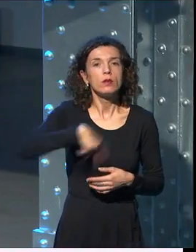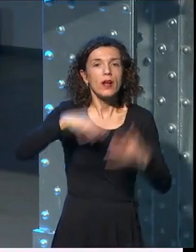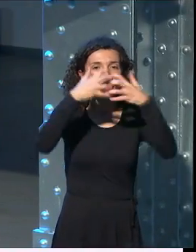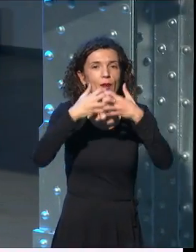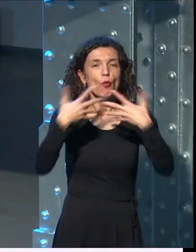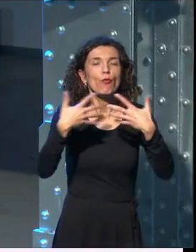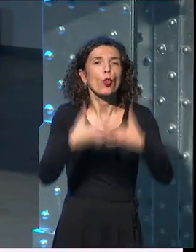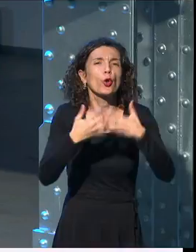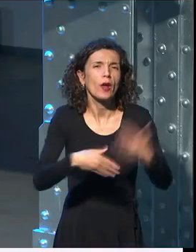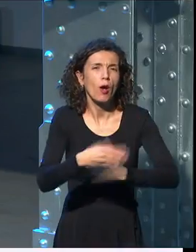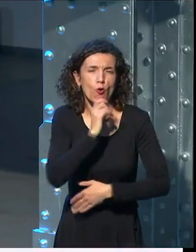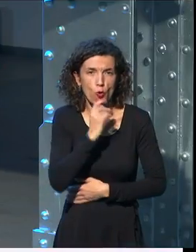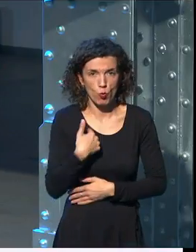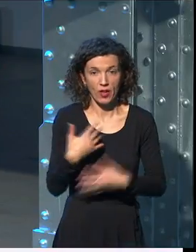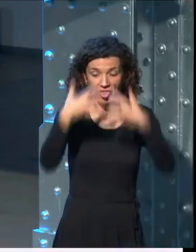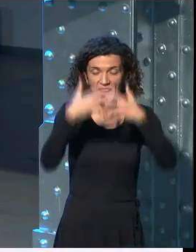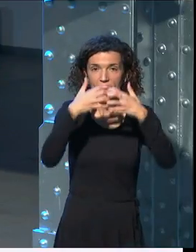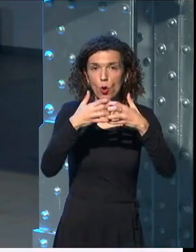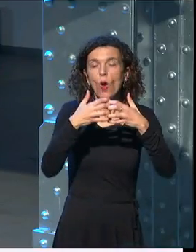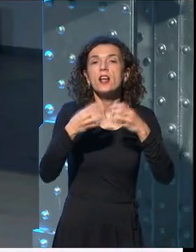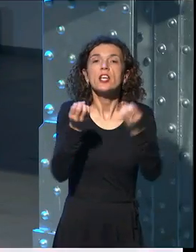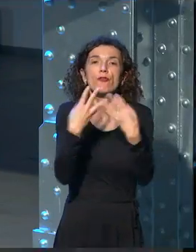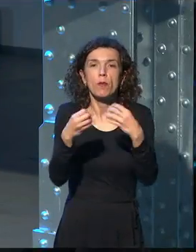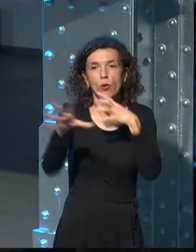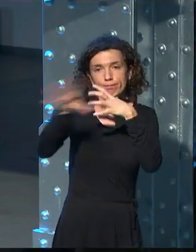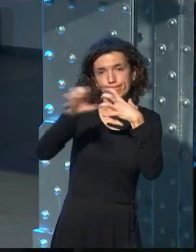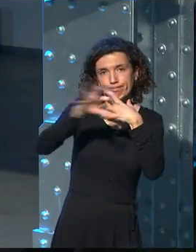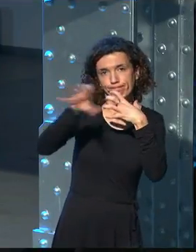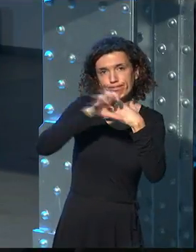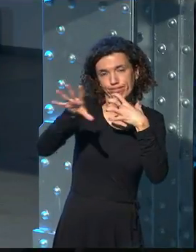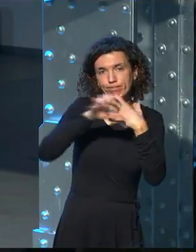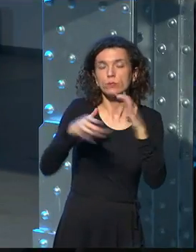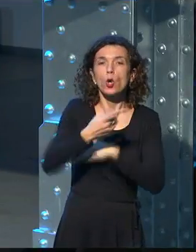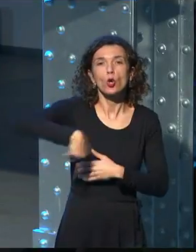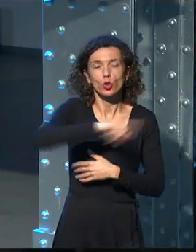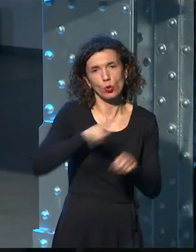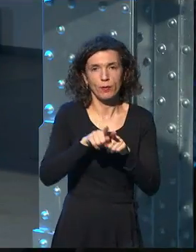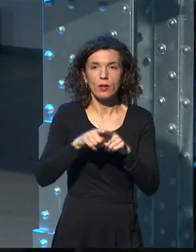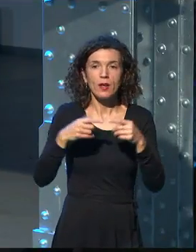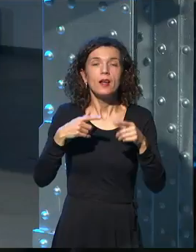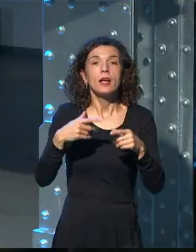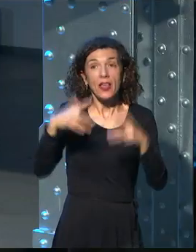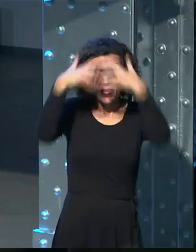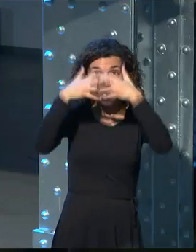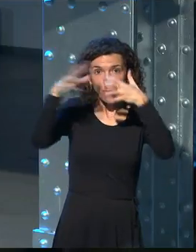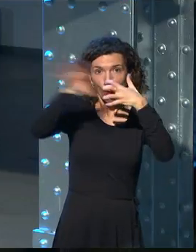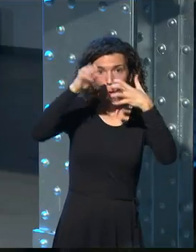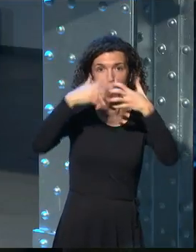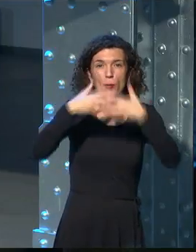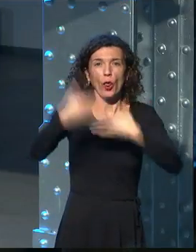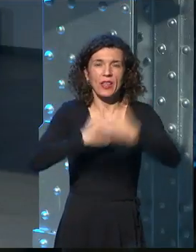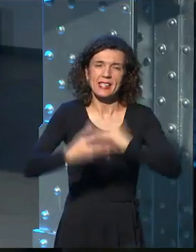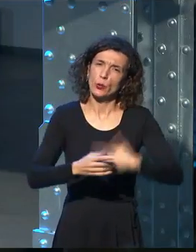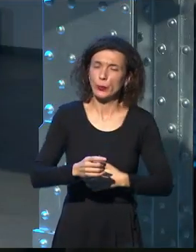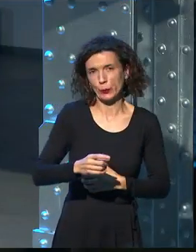funciona el cerebro. El cerebro está continuamente filtrando este tipo de información. Y somos realmente malos procesando información. Entonces, os voy a